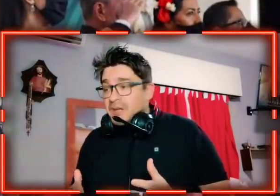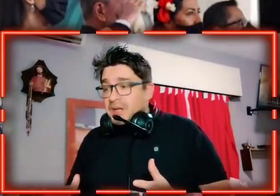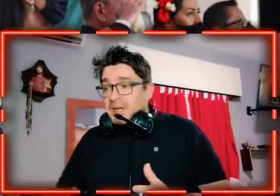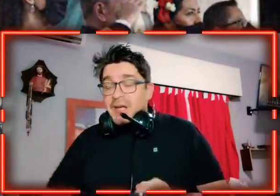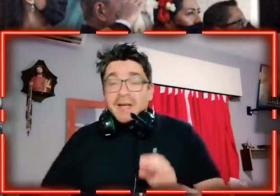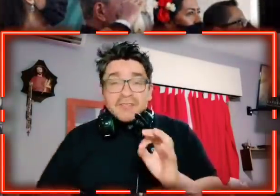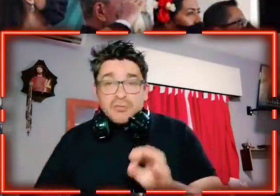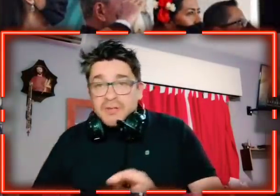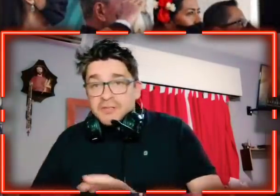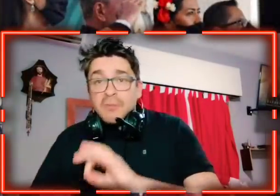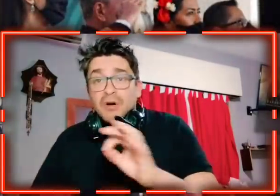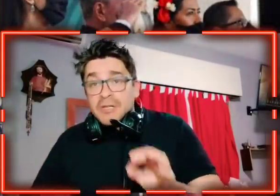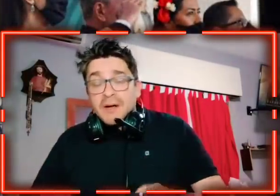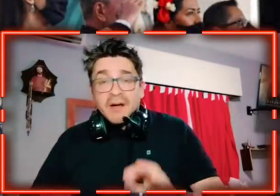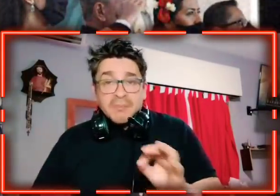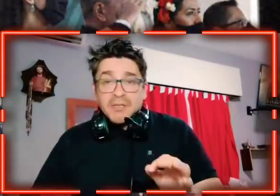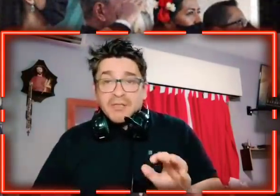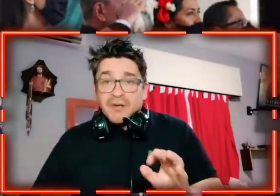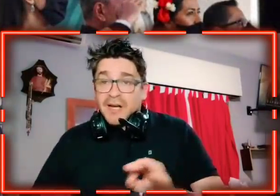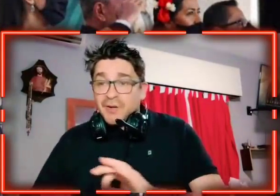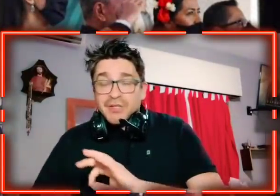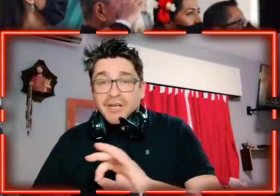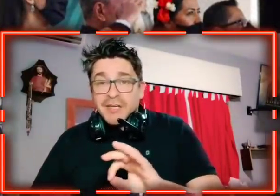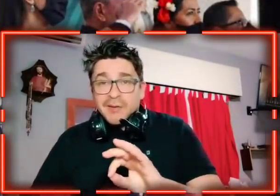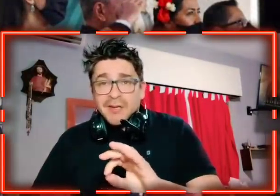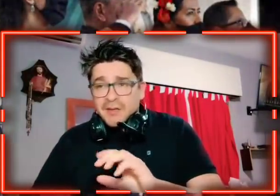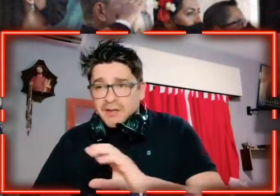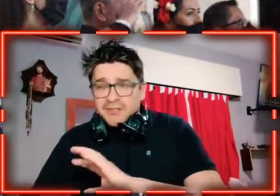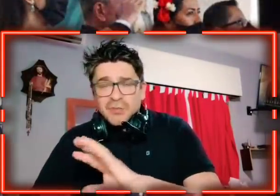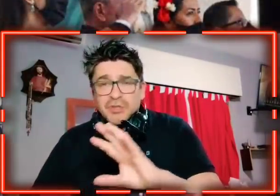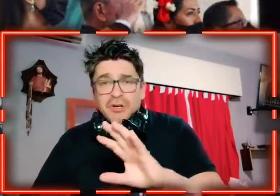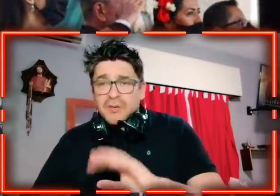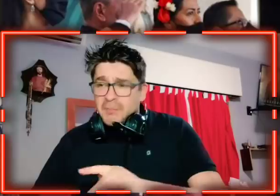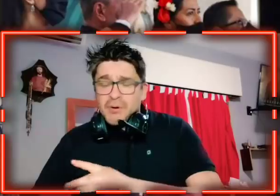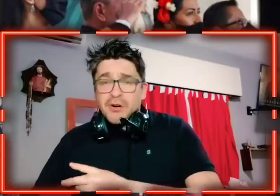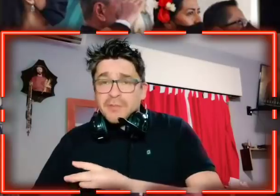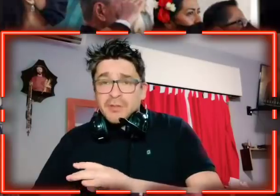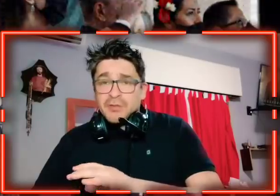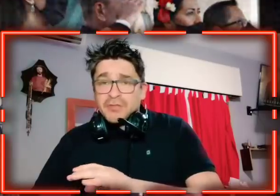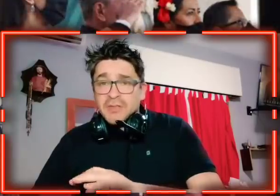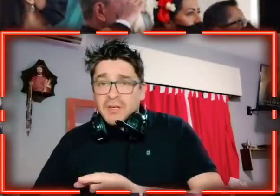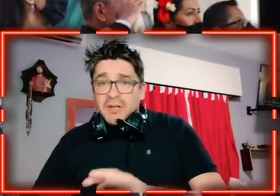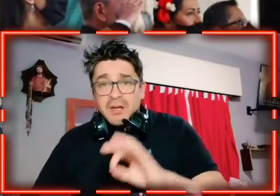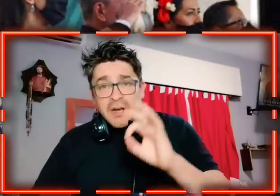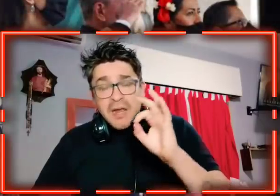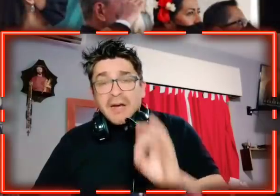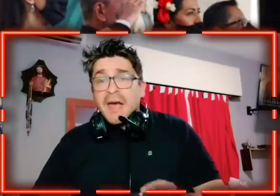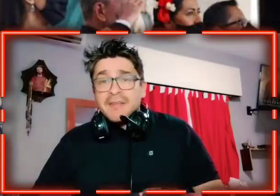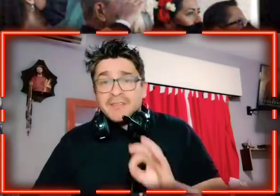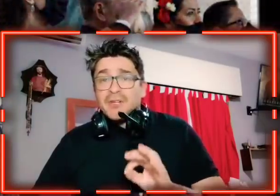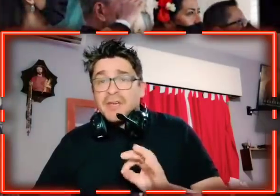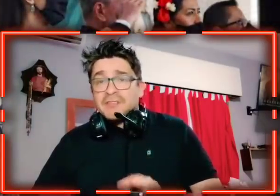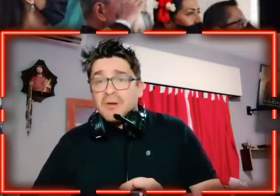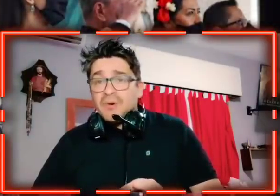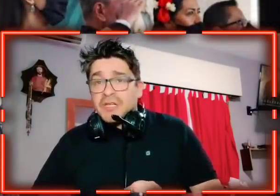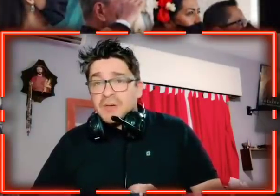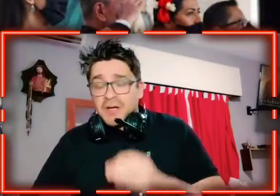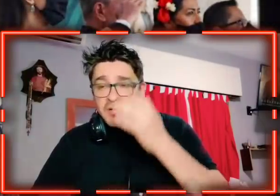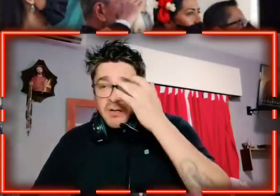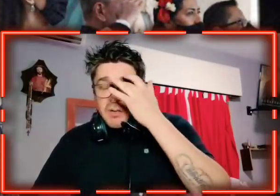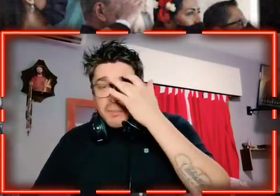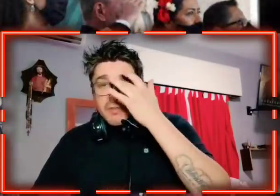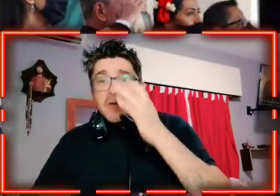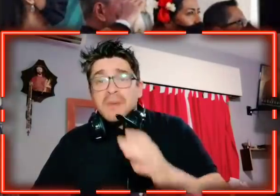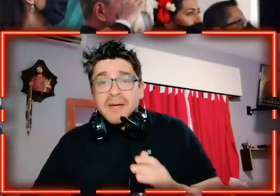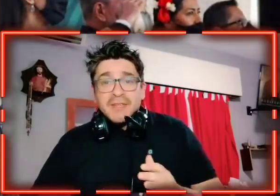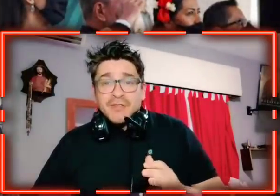¿no? El resumen de Simón Bolívar, repito, algo increíble, resumió en pocos minutos la gran historia de Simón